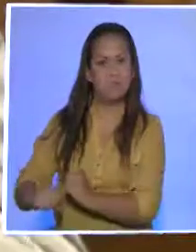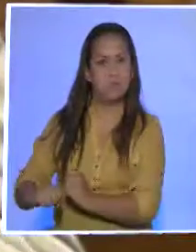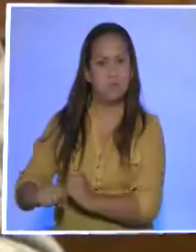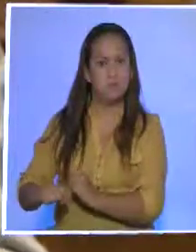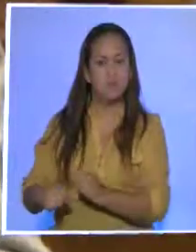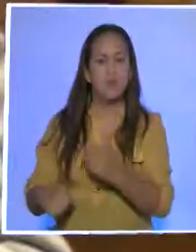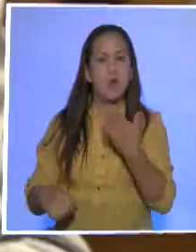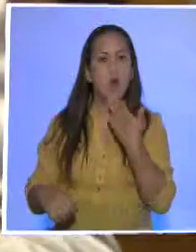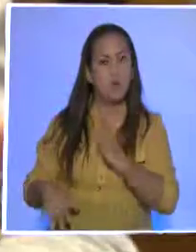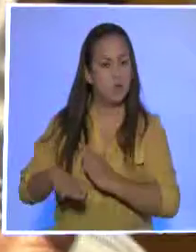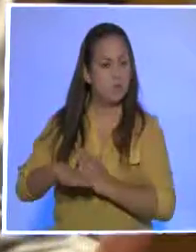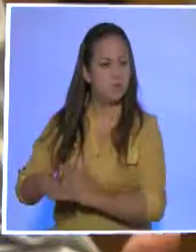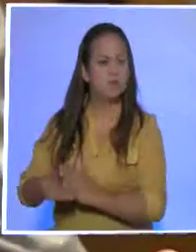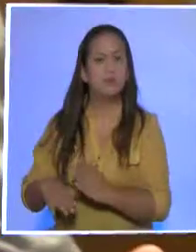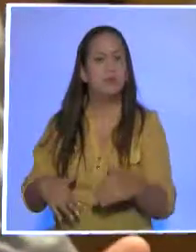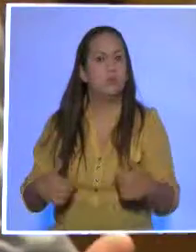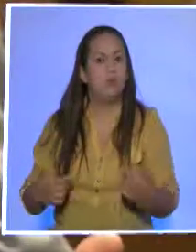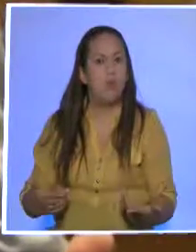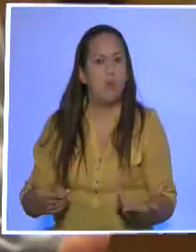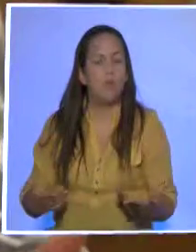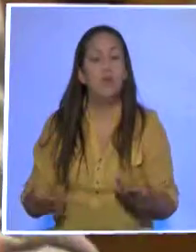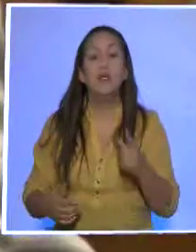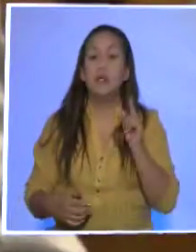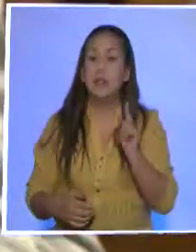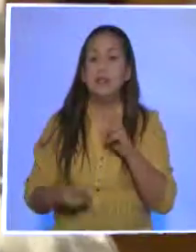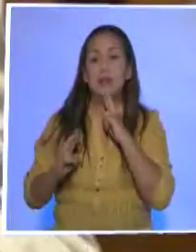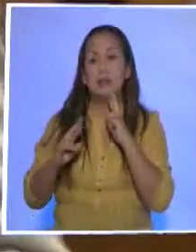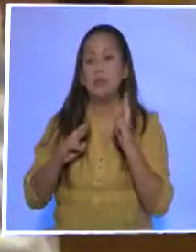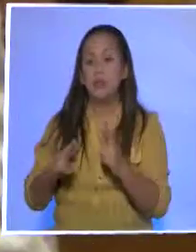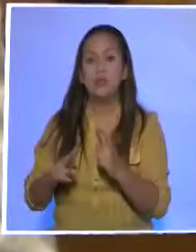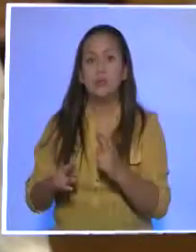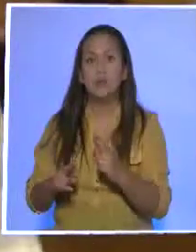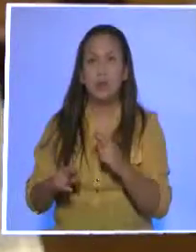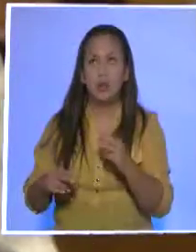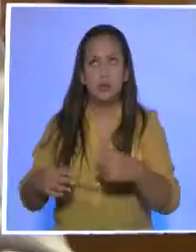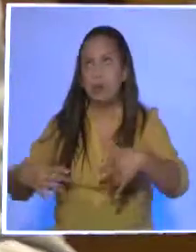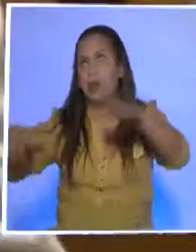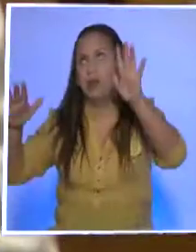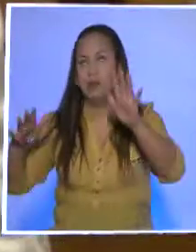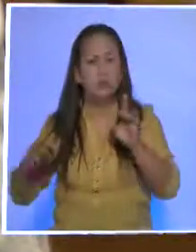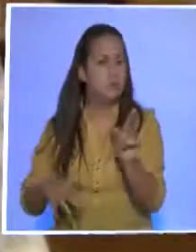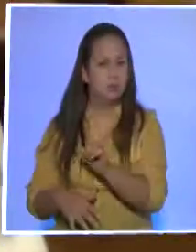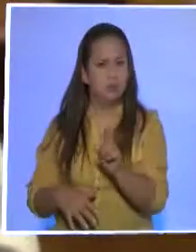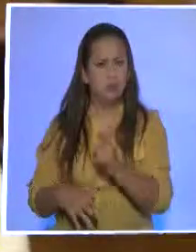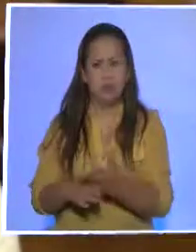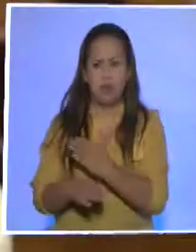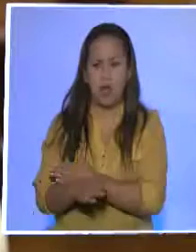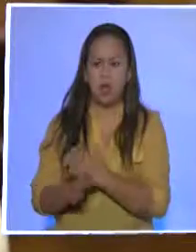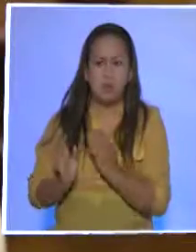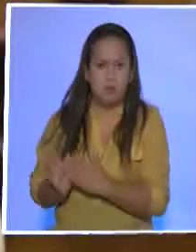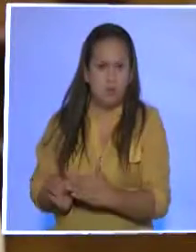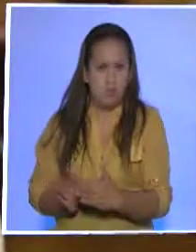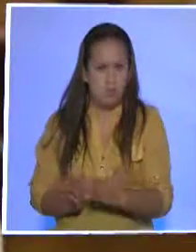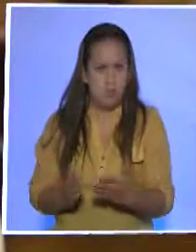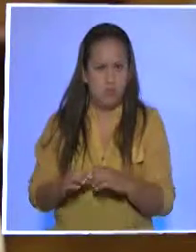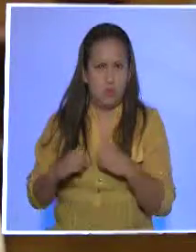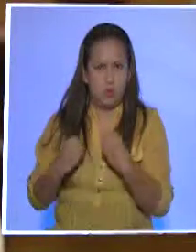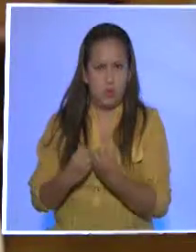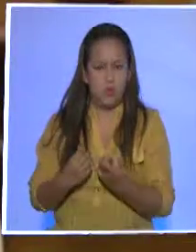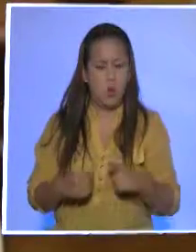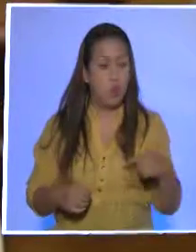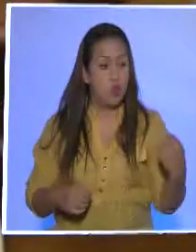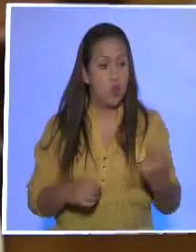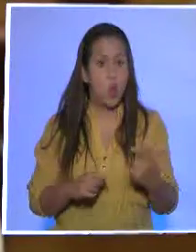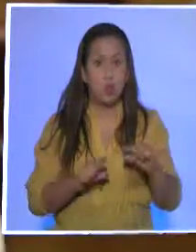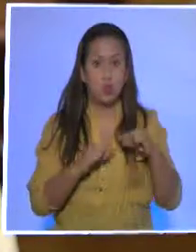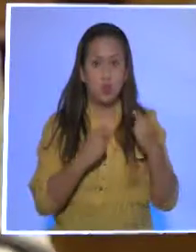eso se hace justamente con una respuesta organizada con una respuesta articulada de todos los movimientos y partidos políticos de izquierdas